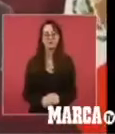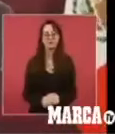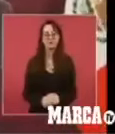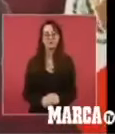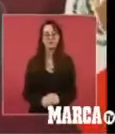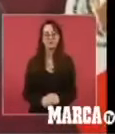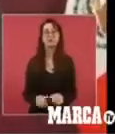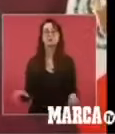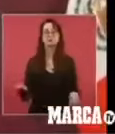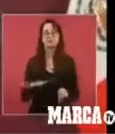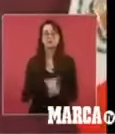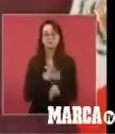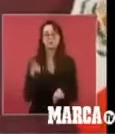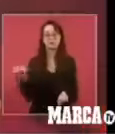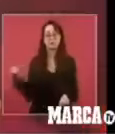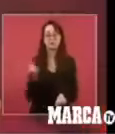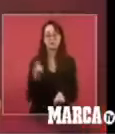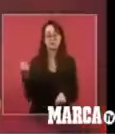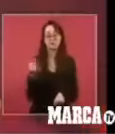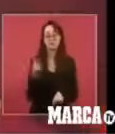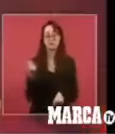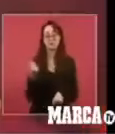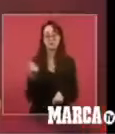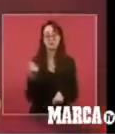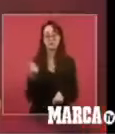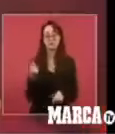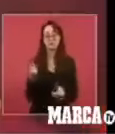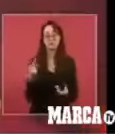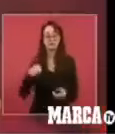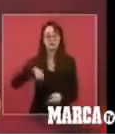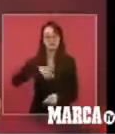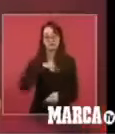siendo objeto de espionaje